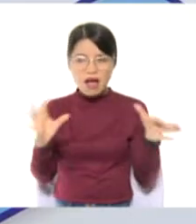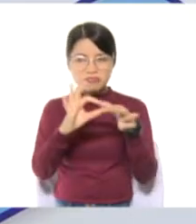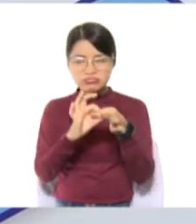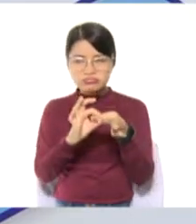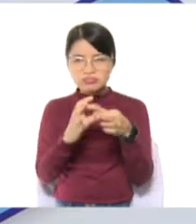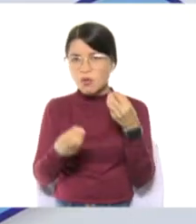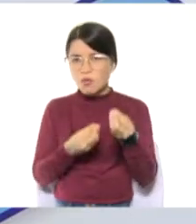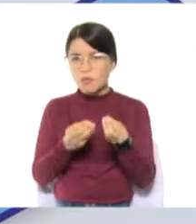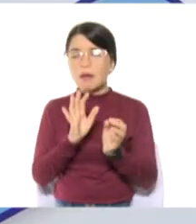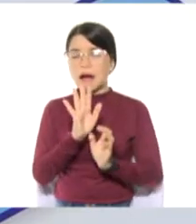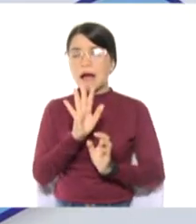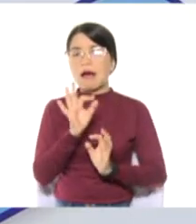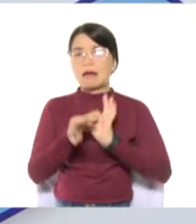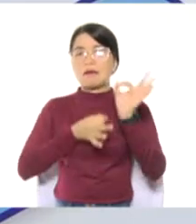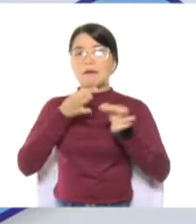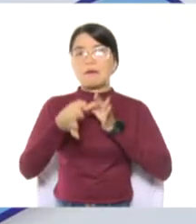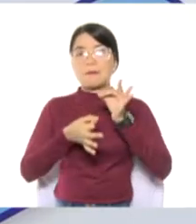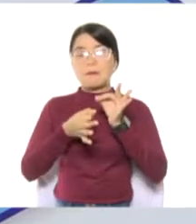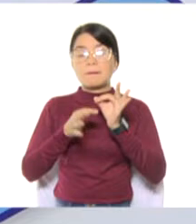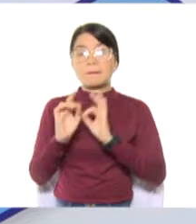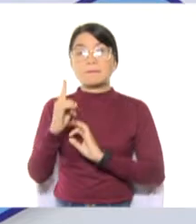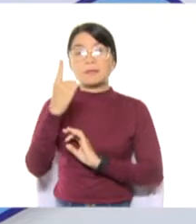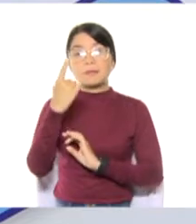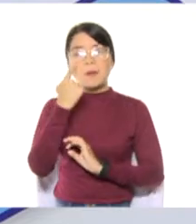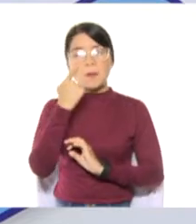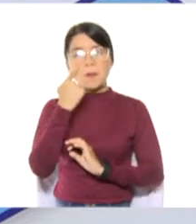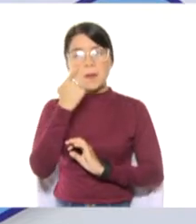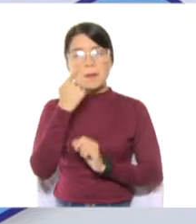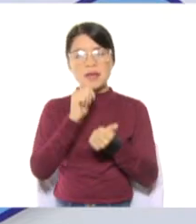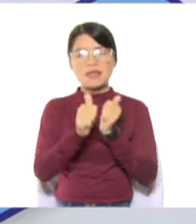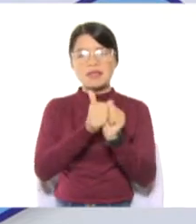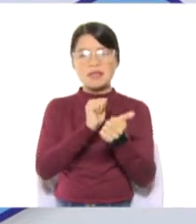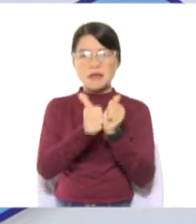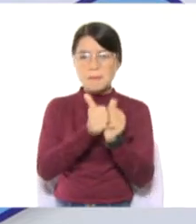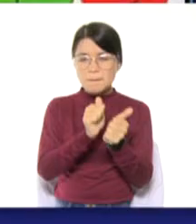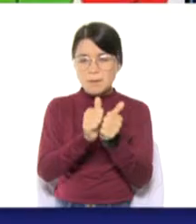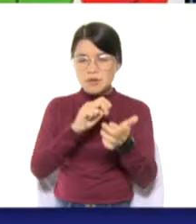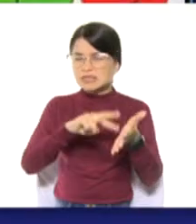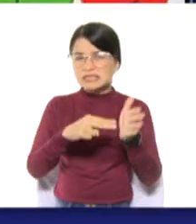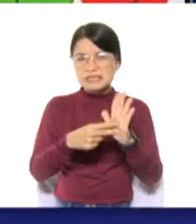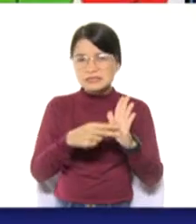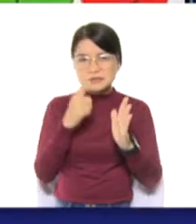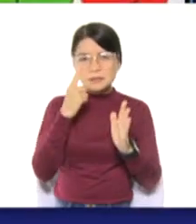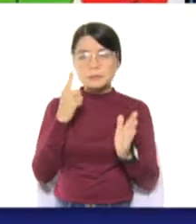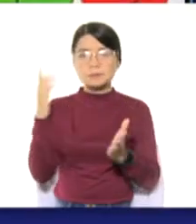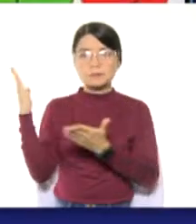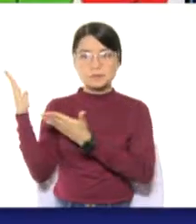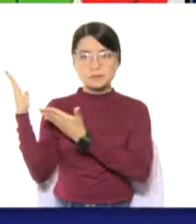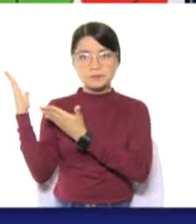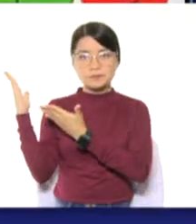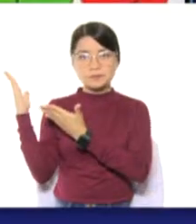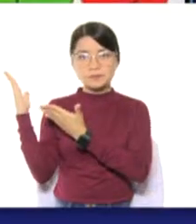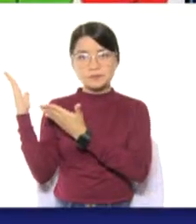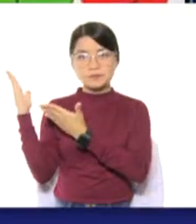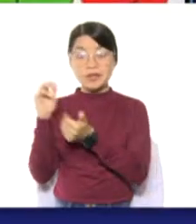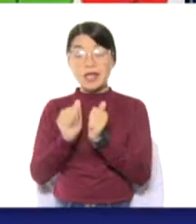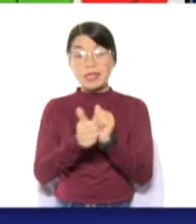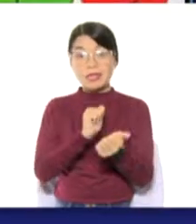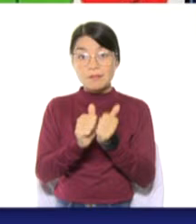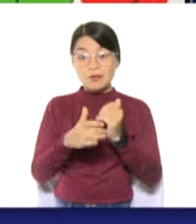que todo vamos a revisar el concepto de deporte y lo van a observar en las láminas. ¿Qué es deporte? El deporte es una actividad